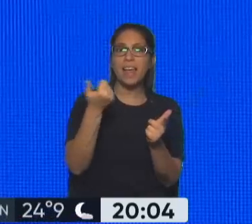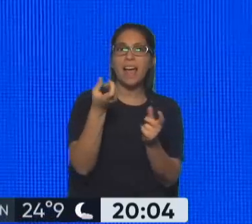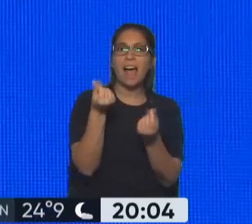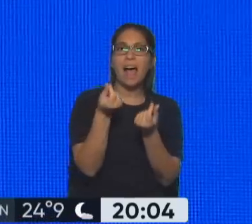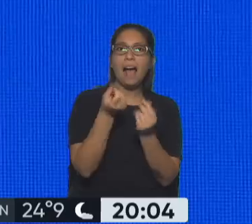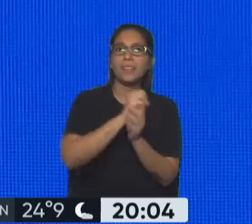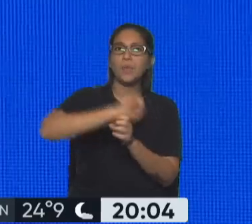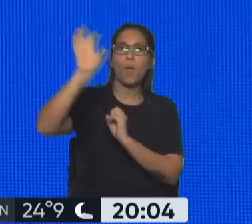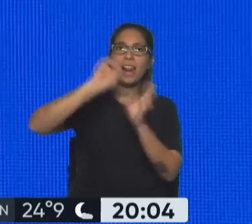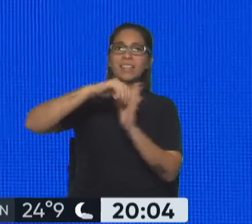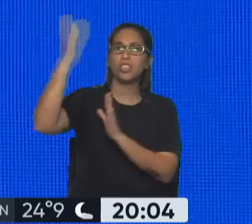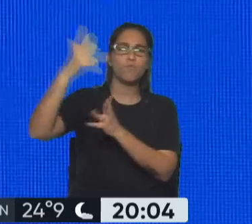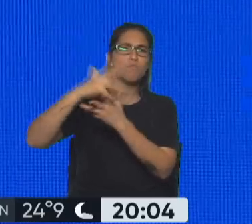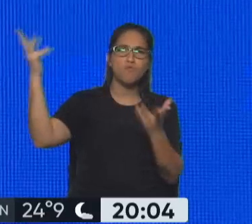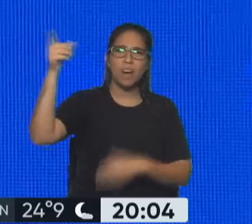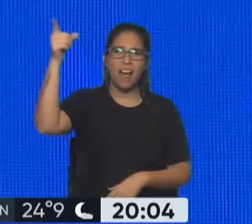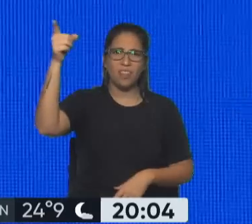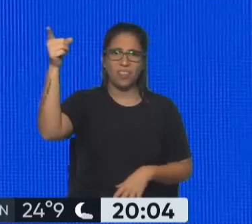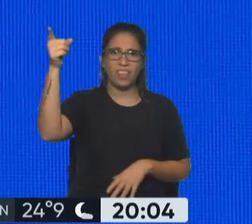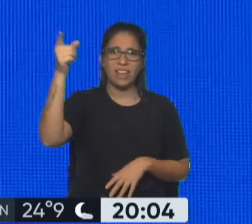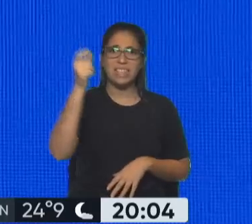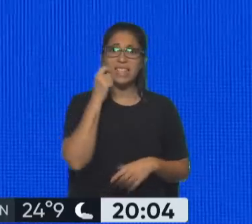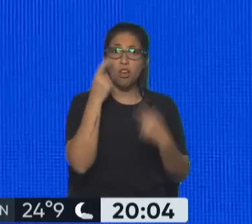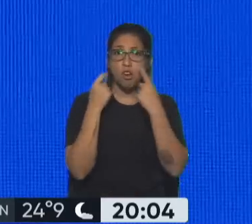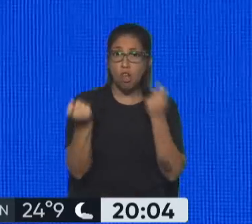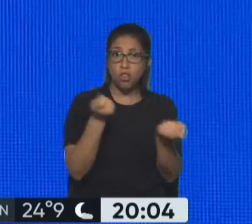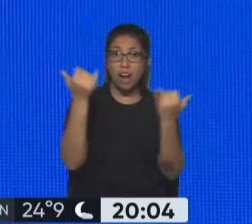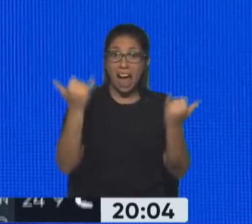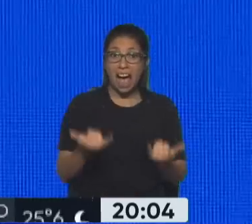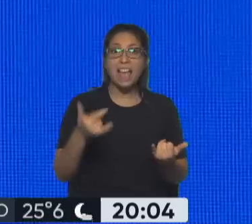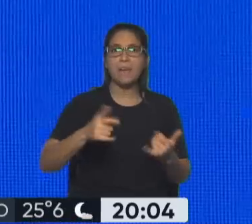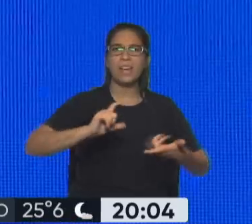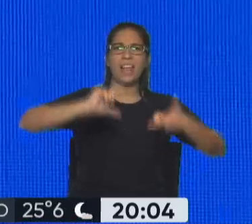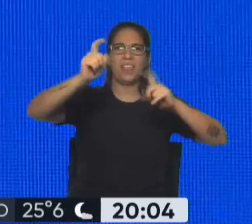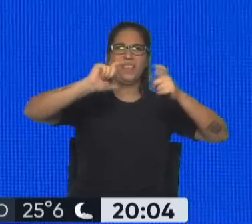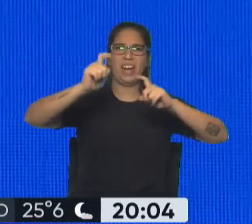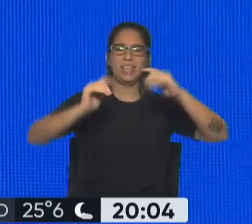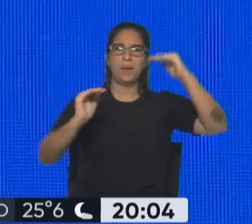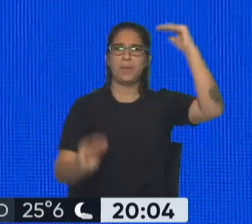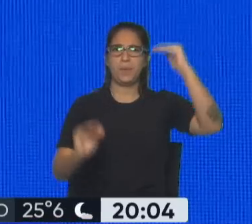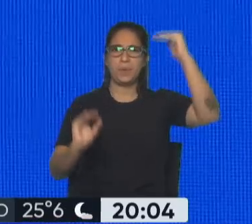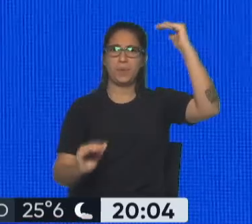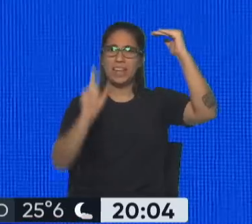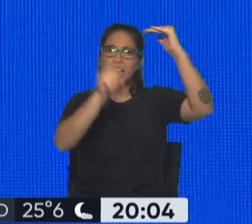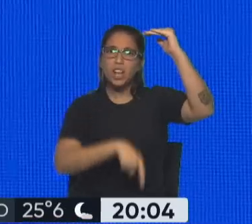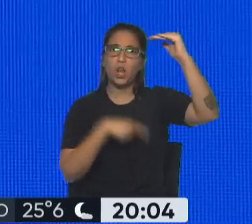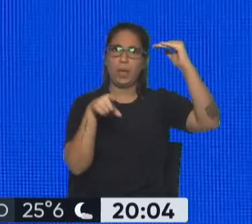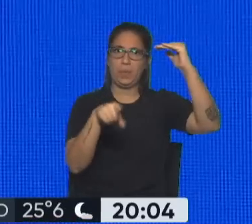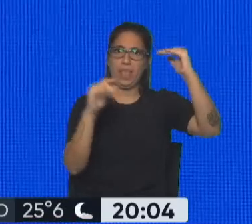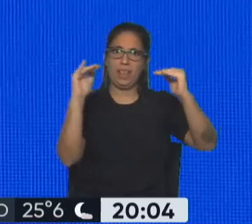muy importante. Y cuando hay regulación tenemos la brecha y todo lo que ella